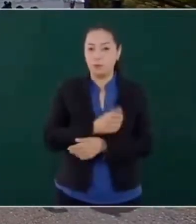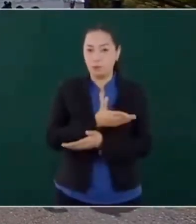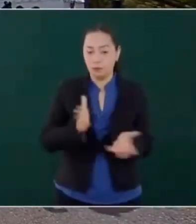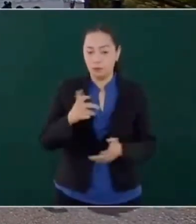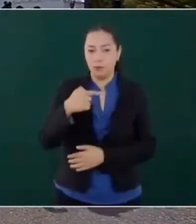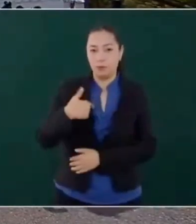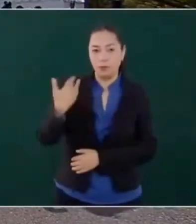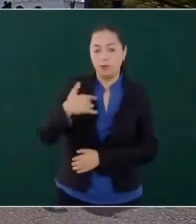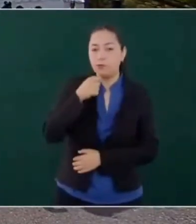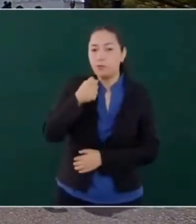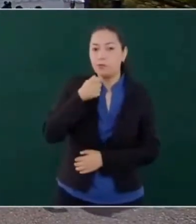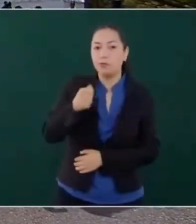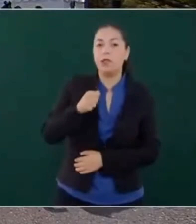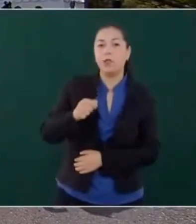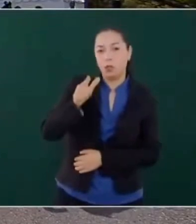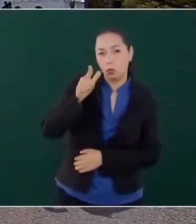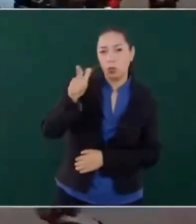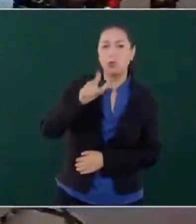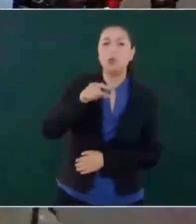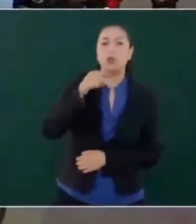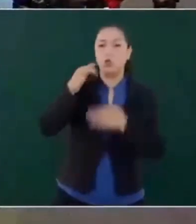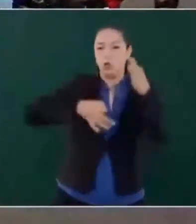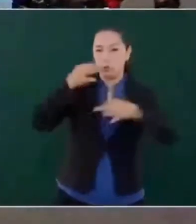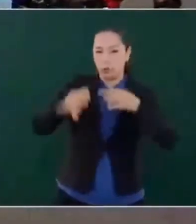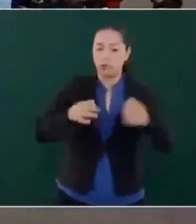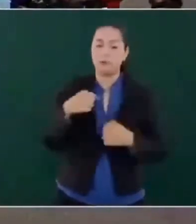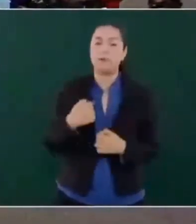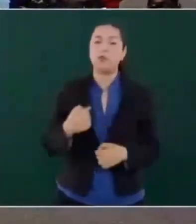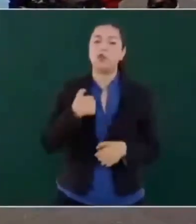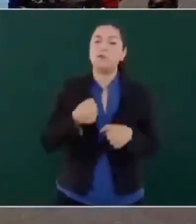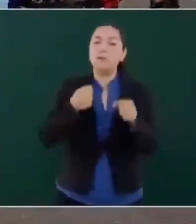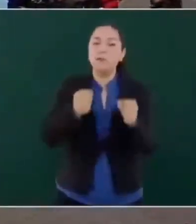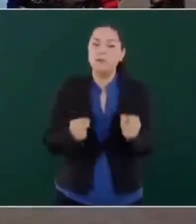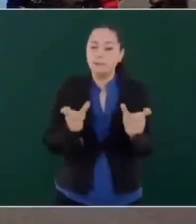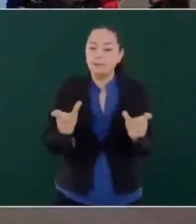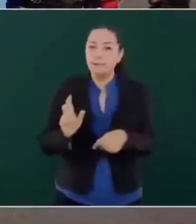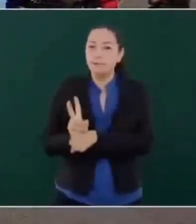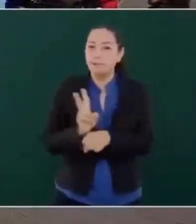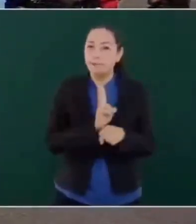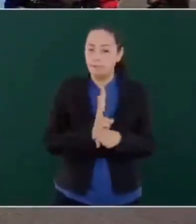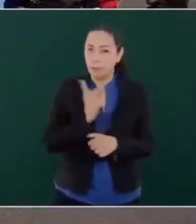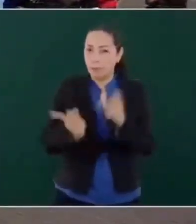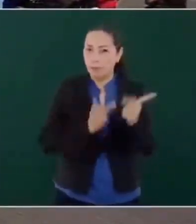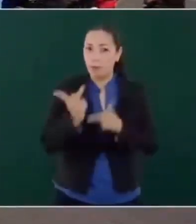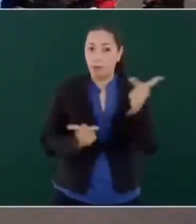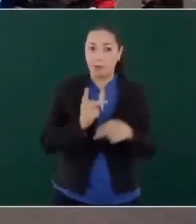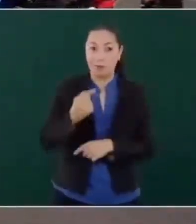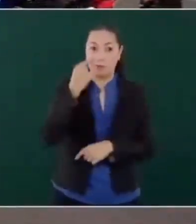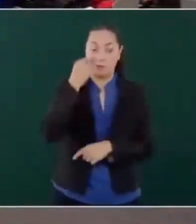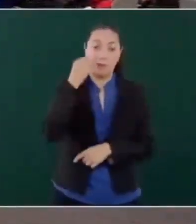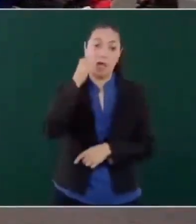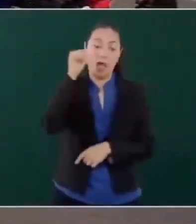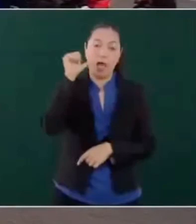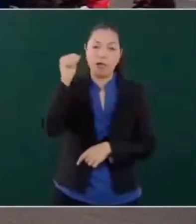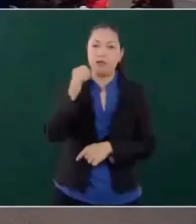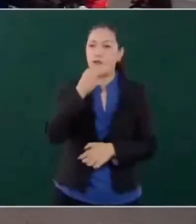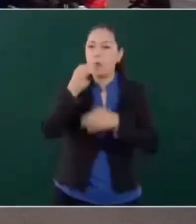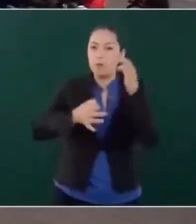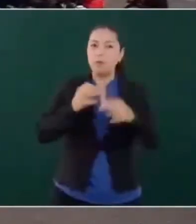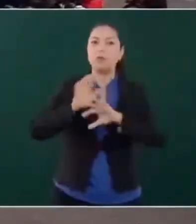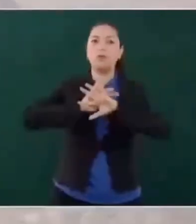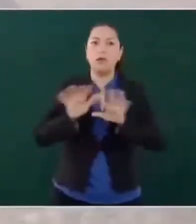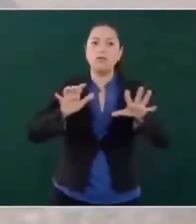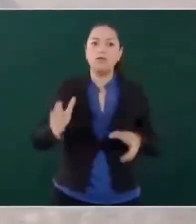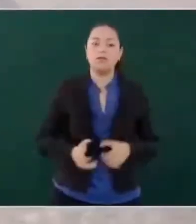Luz Noticias. En materia de seguridad, preguntarle sobre los levantados aquí en Sinaloa. Ayer precisamente aparecieron 8 personas de